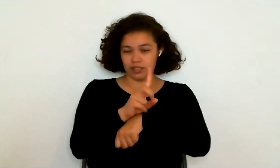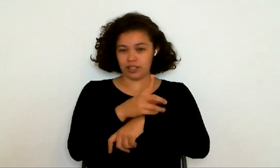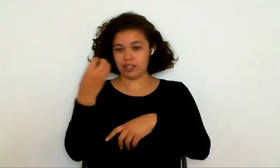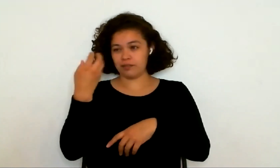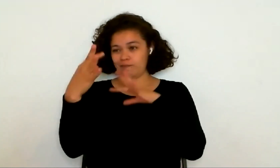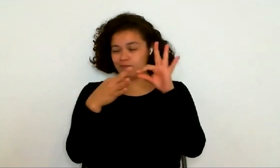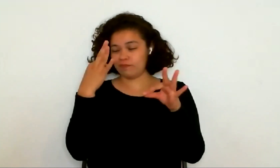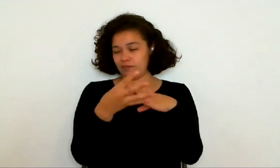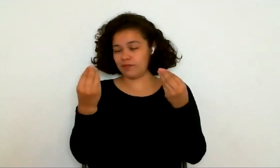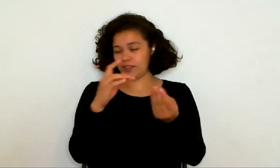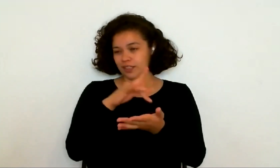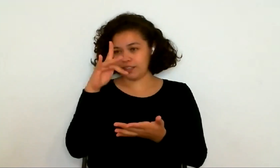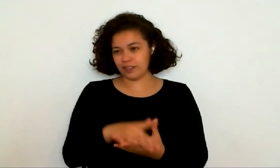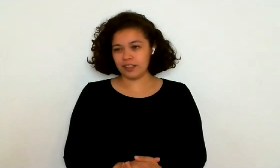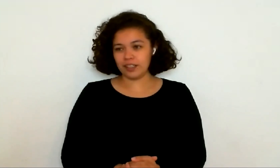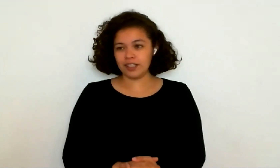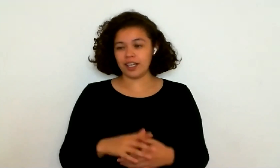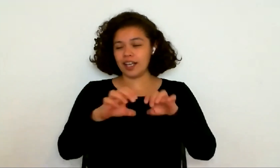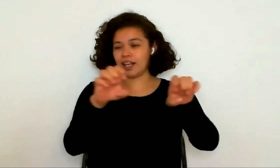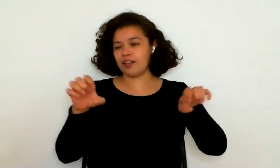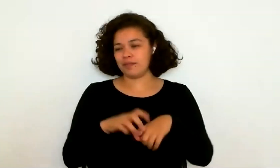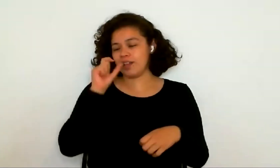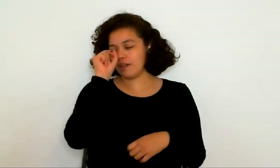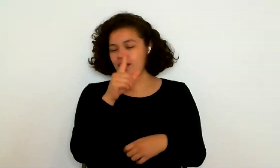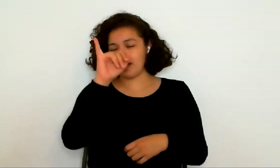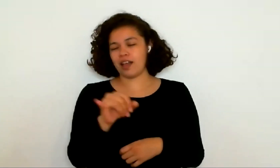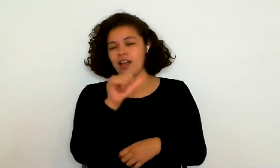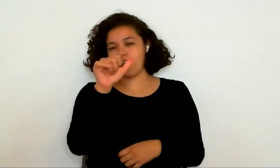gracias. Y a todo el equipo también de la HAP que